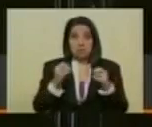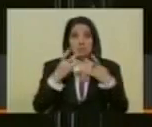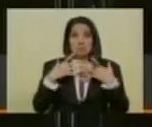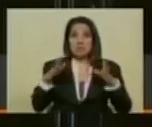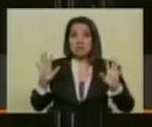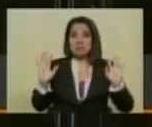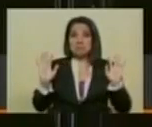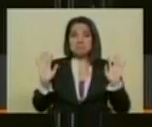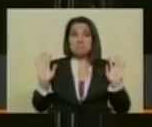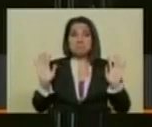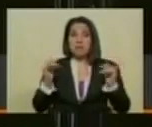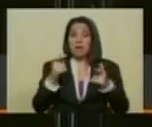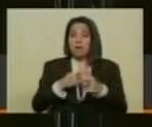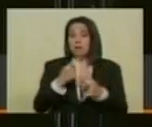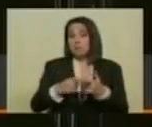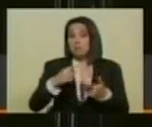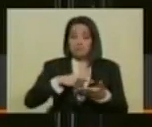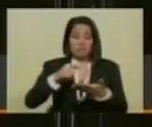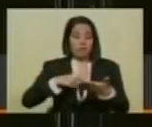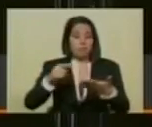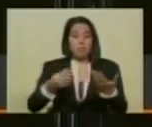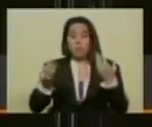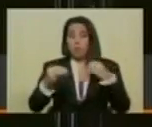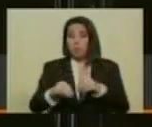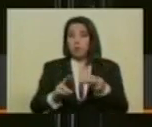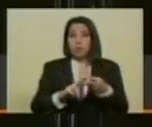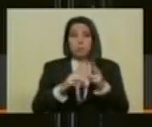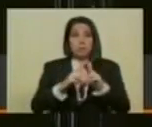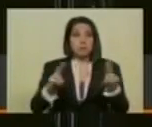entonces vamos a firmar un acuerdo de paz, le dije,